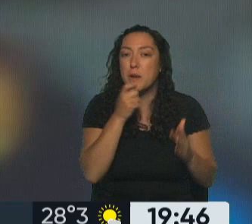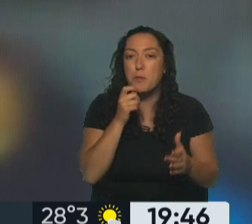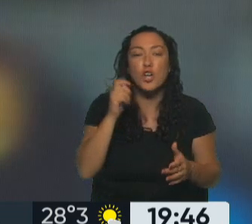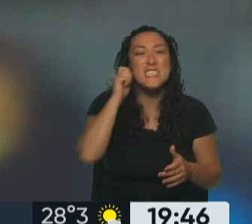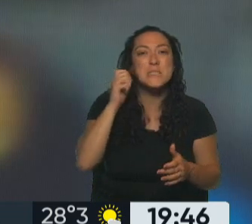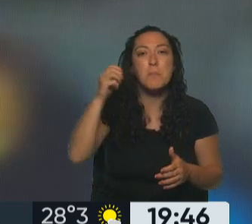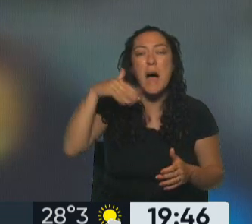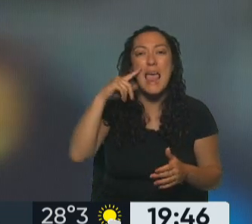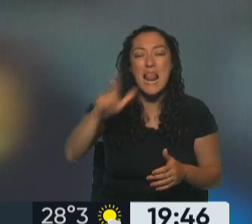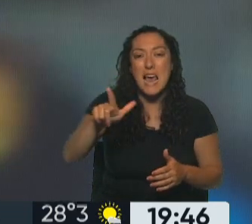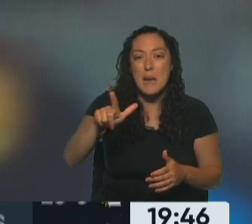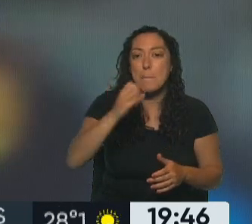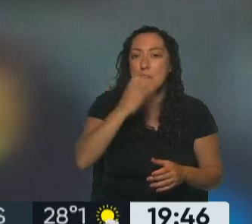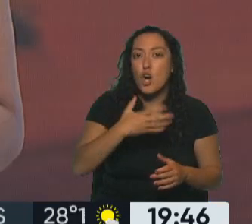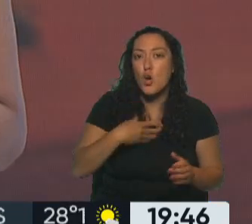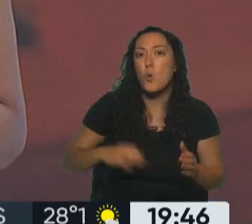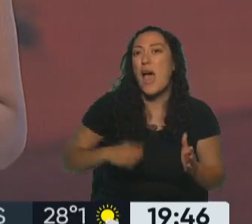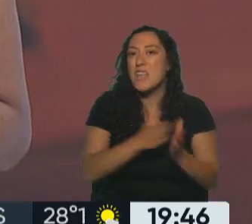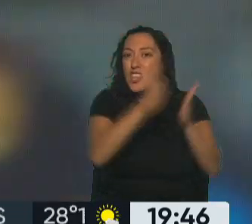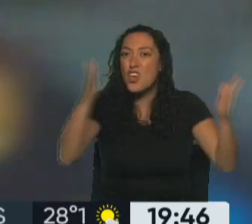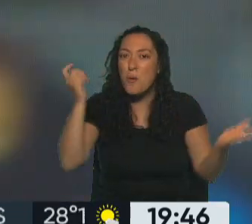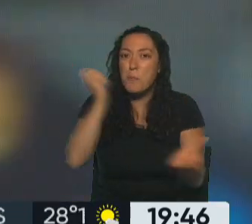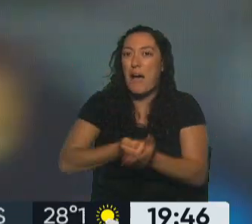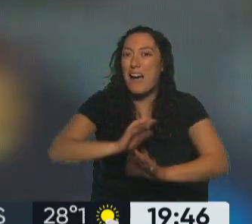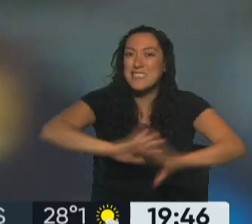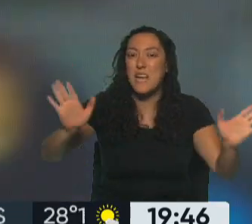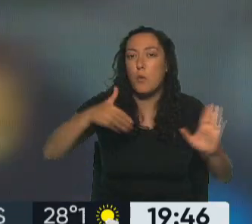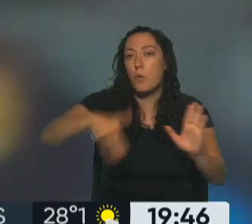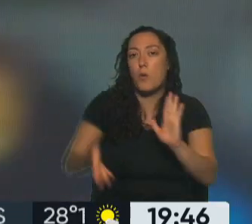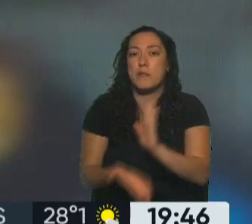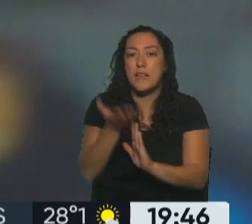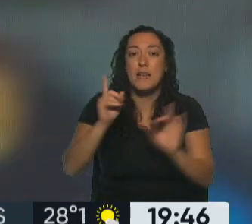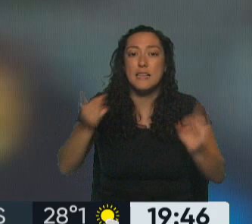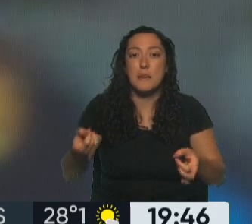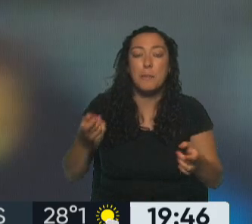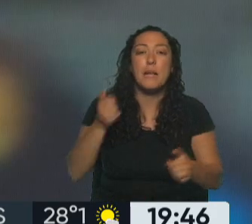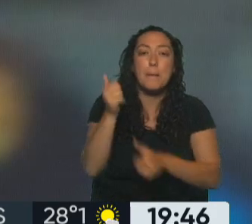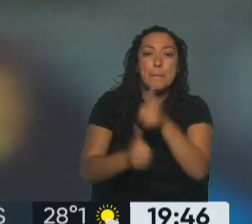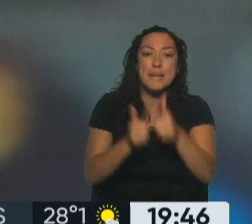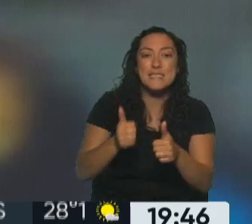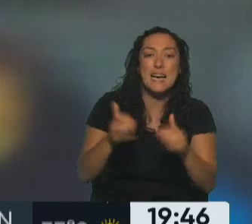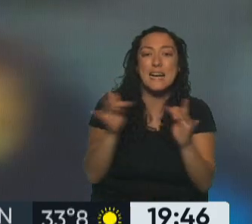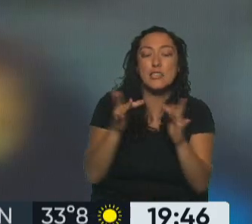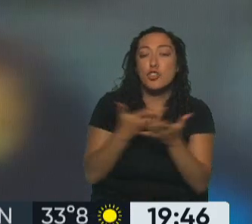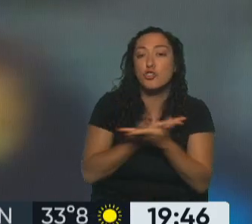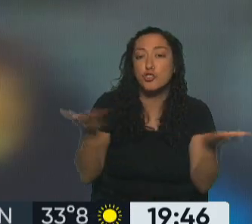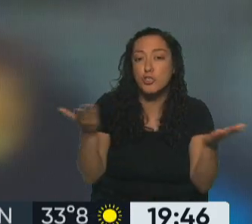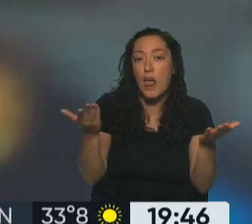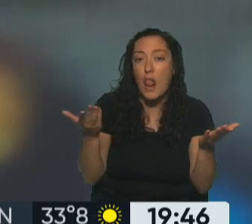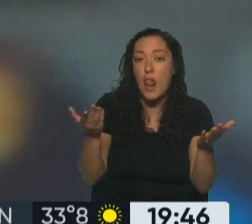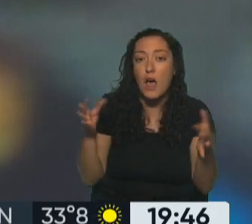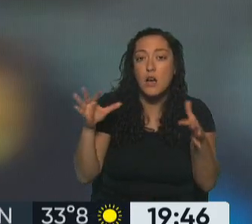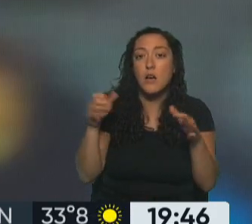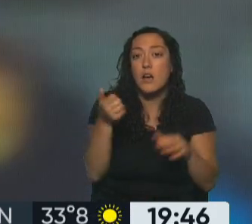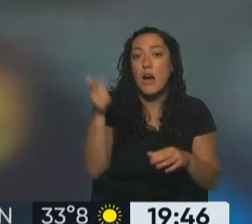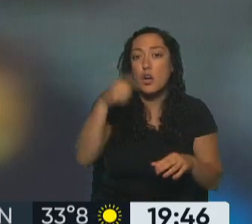pagar por mes, porque va a aumentar. Ah, mira. Y por otro lado, no arroben a las empresas en las redes, porque van a venir, si ustedes quieren darse baja de Netflix,